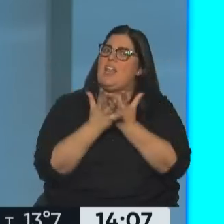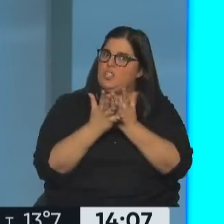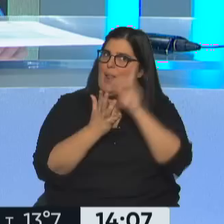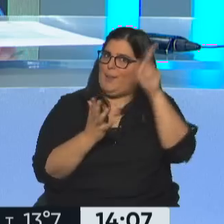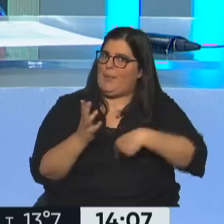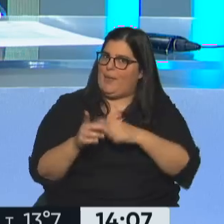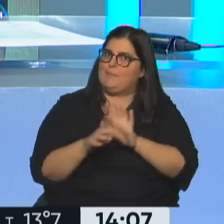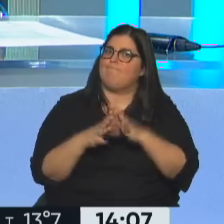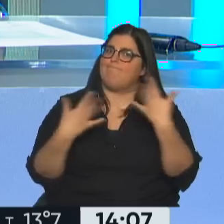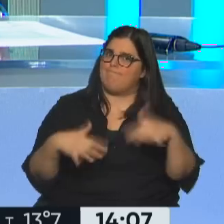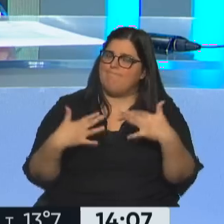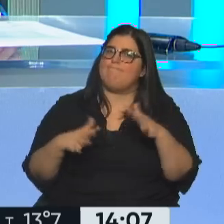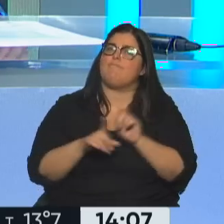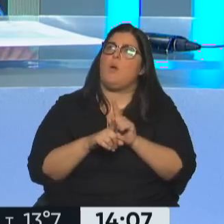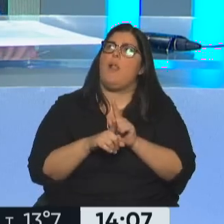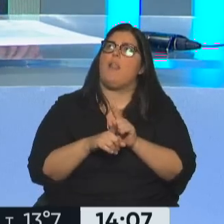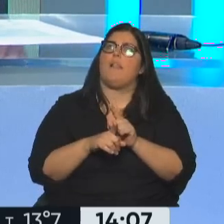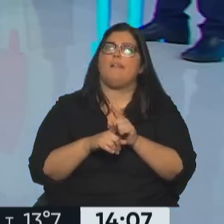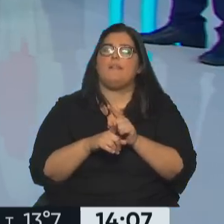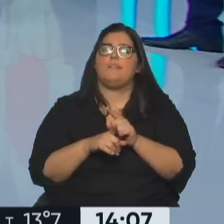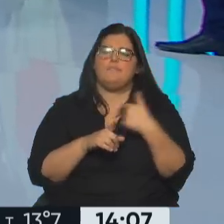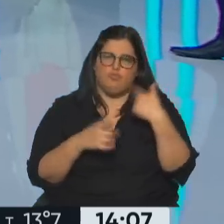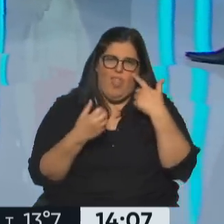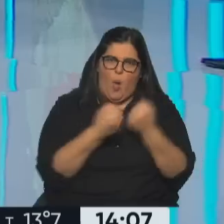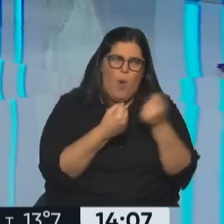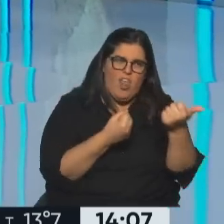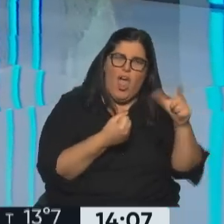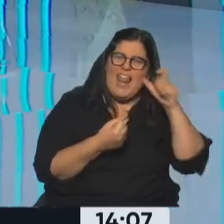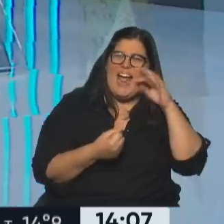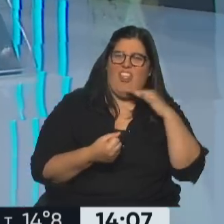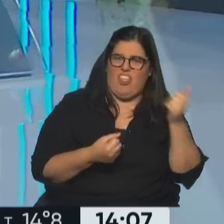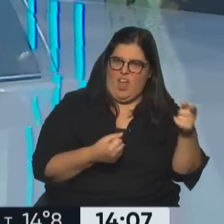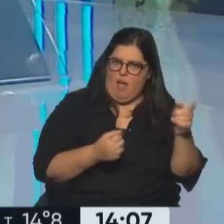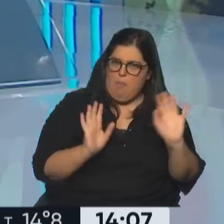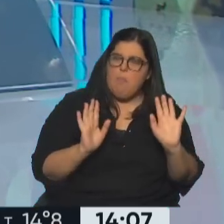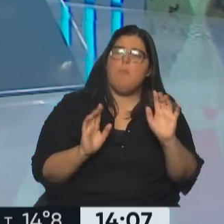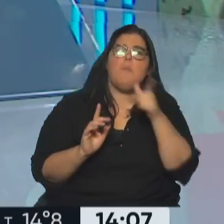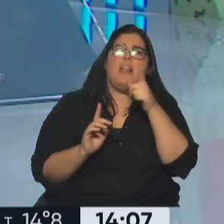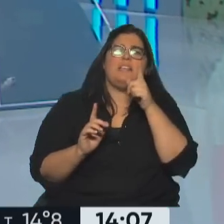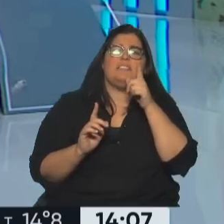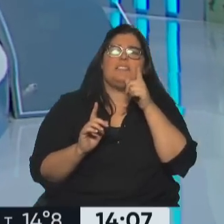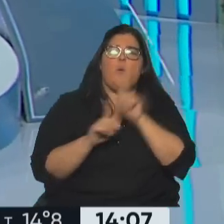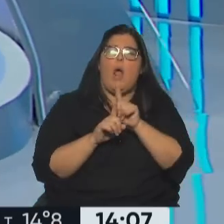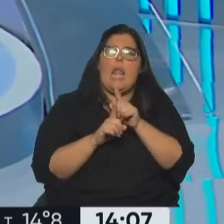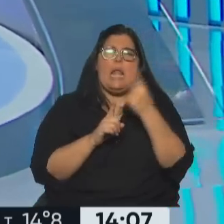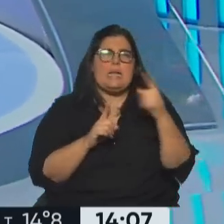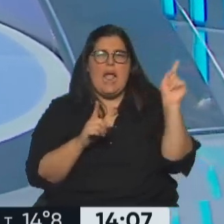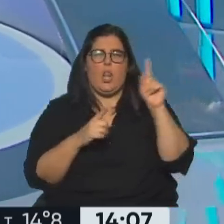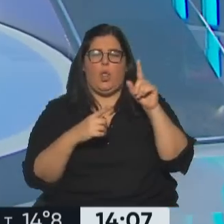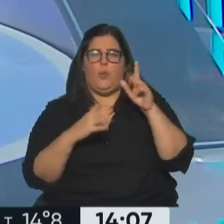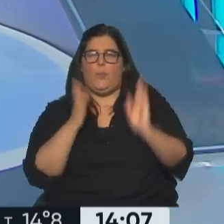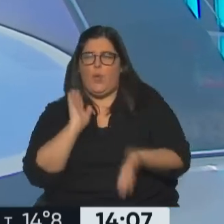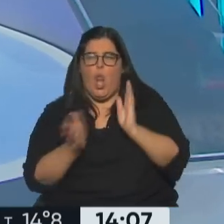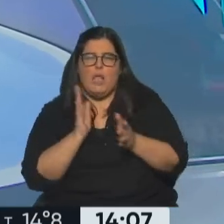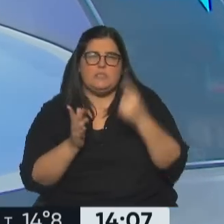generando esto que dice Alejandra, yo estoy de acuerdo, está generando un clima enrarecido de violencia, ¿no? Digamos, en Japón esto nadie